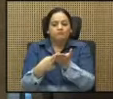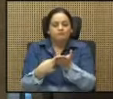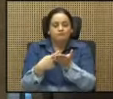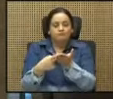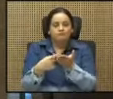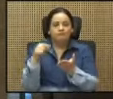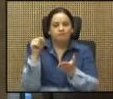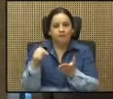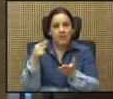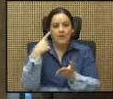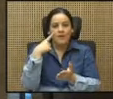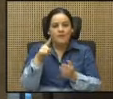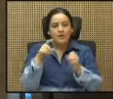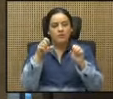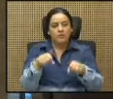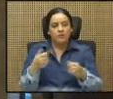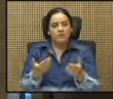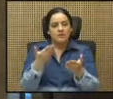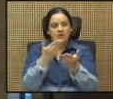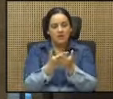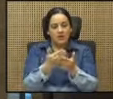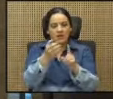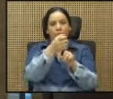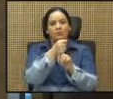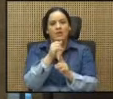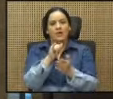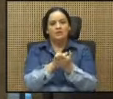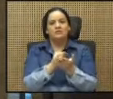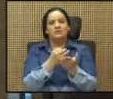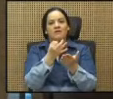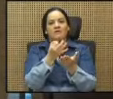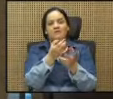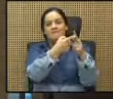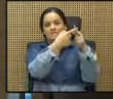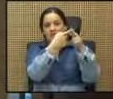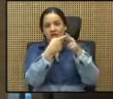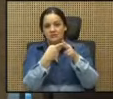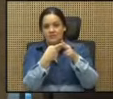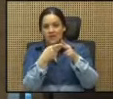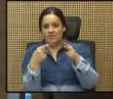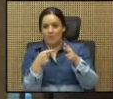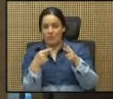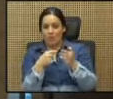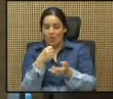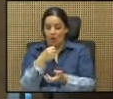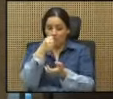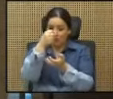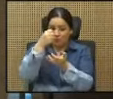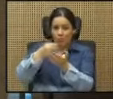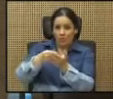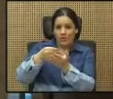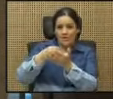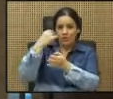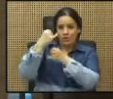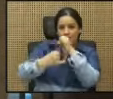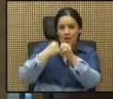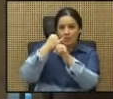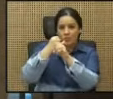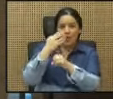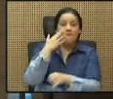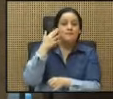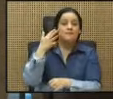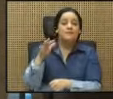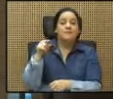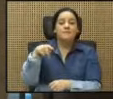para llegar a obtener este financiamiento con el Fondo Monetario Internacional, en donde parece ser que